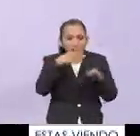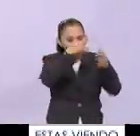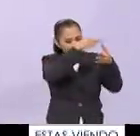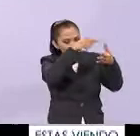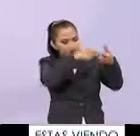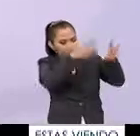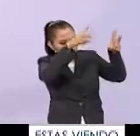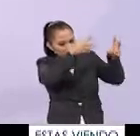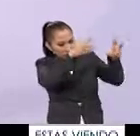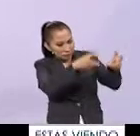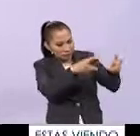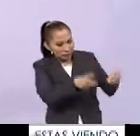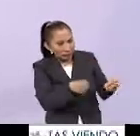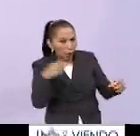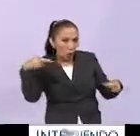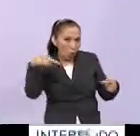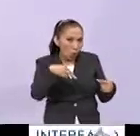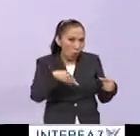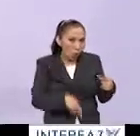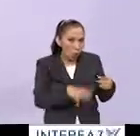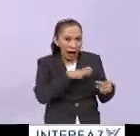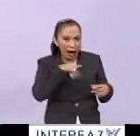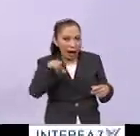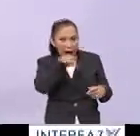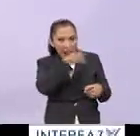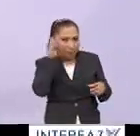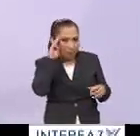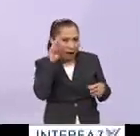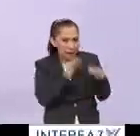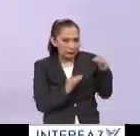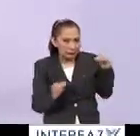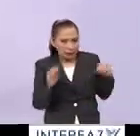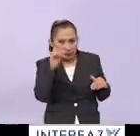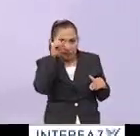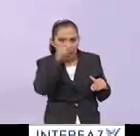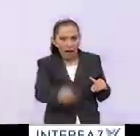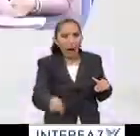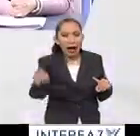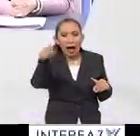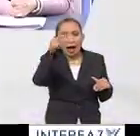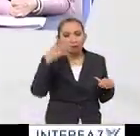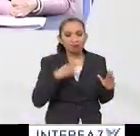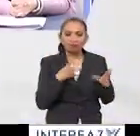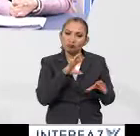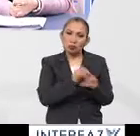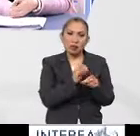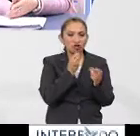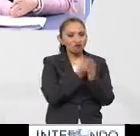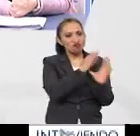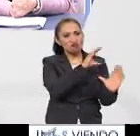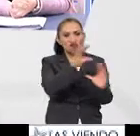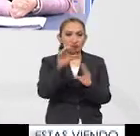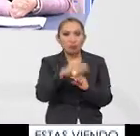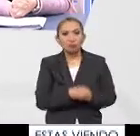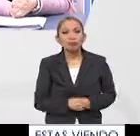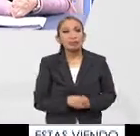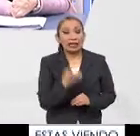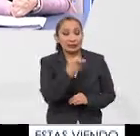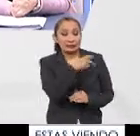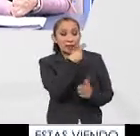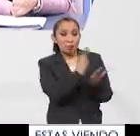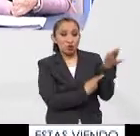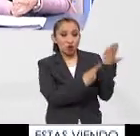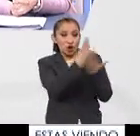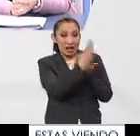de enfoques diferentes tiene esta maestría para poder hacer este desarrollo integral? Sí, el programa de